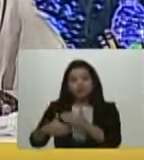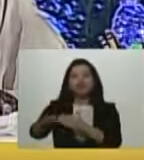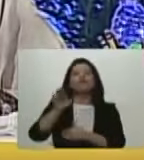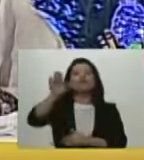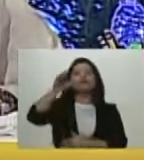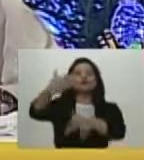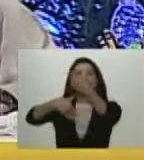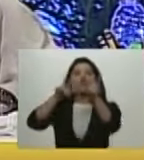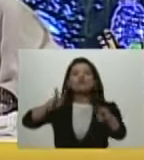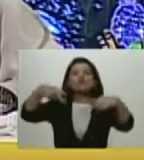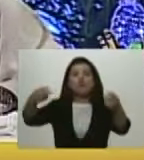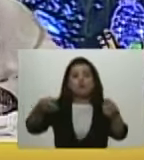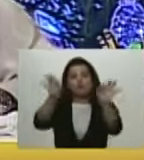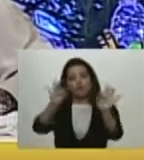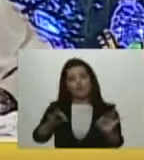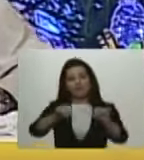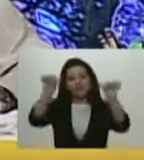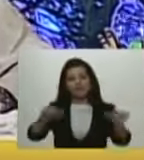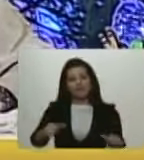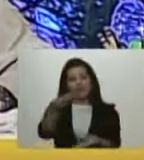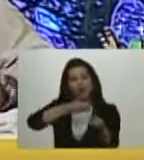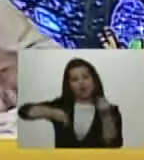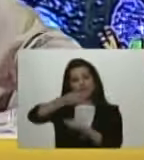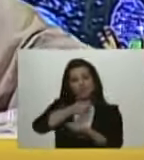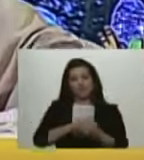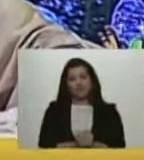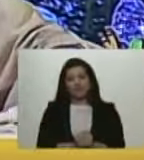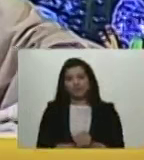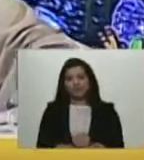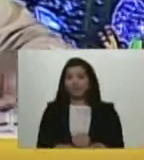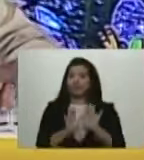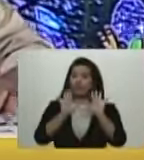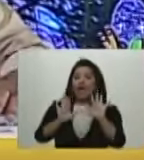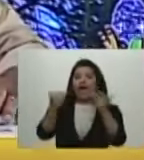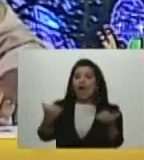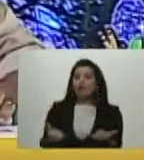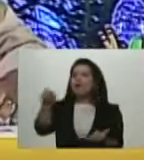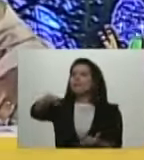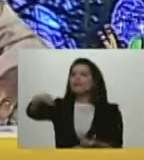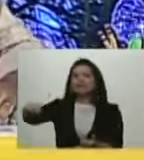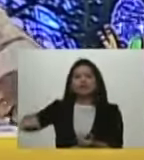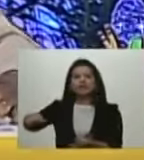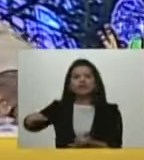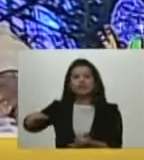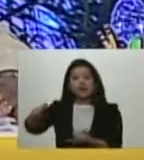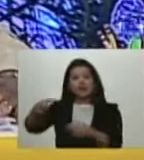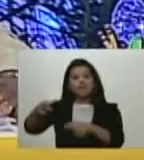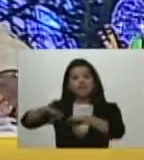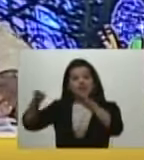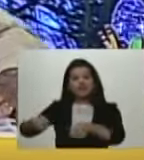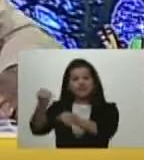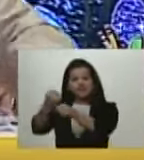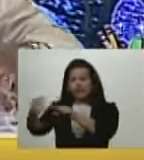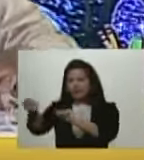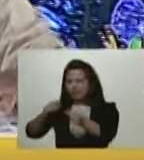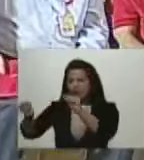Bueno, queridos camaradas, vamos a pasar entonces a las intervenciones de los voceros de las distintas mesas de trabajo, ¿verdad?